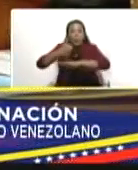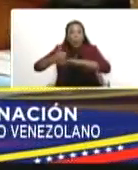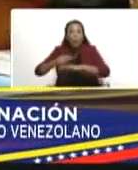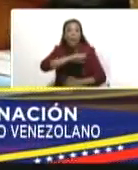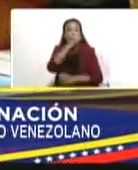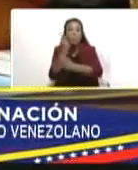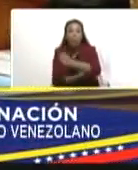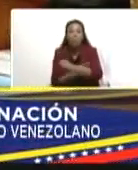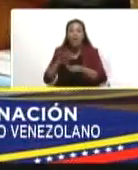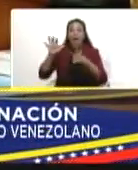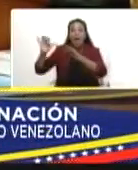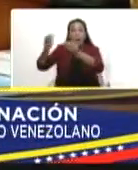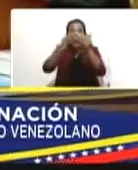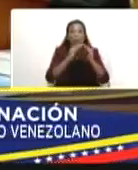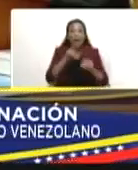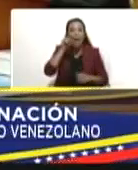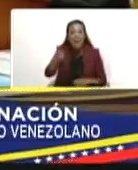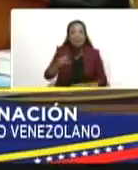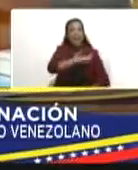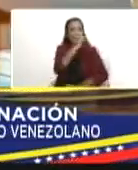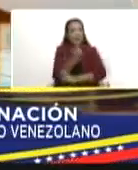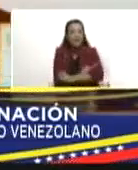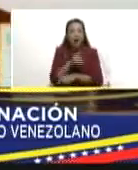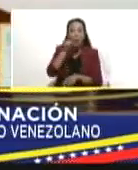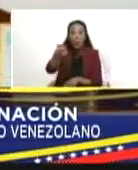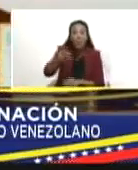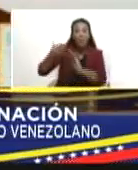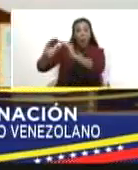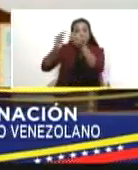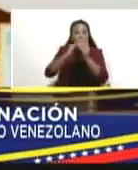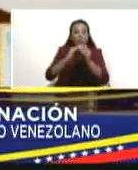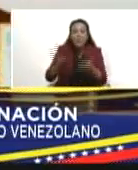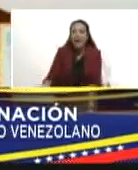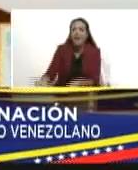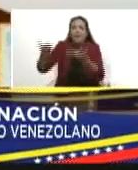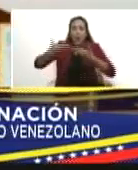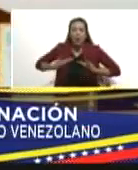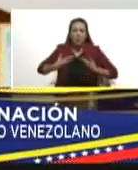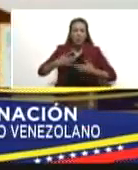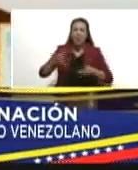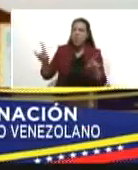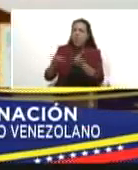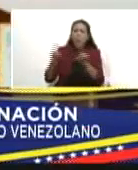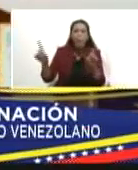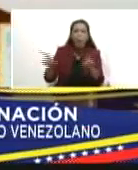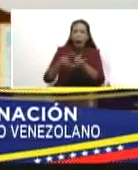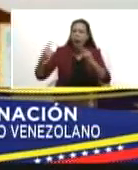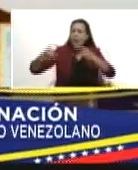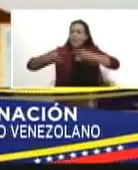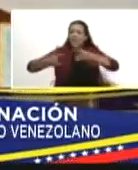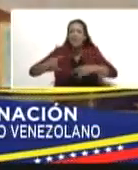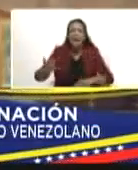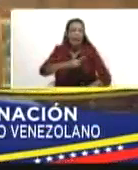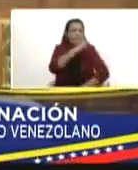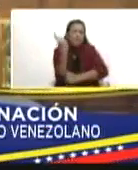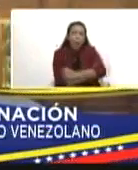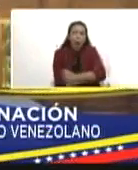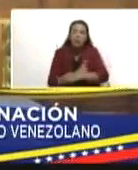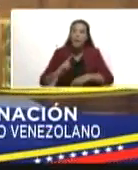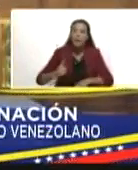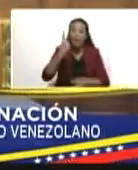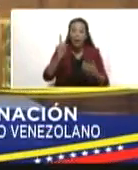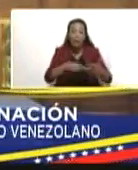poder popular Esa es la energía que le da cuerda a todo nuestro mecanismo nuestra tercera